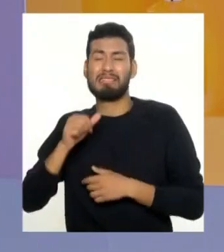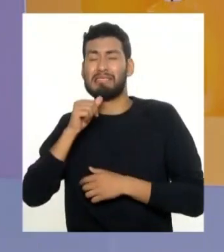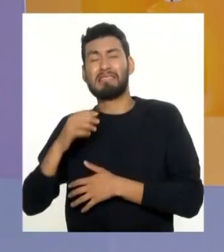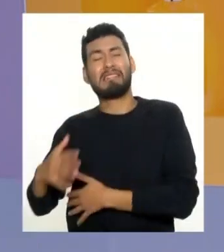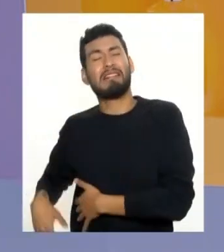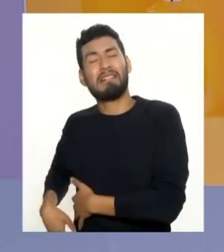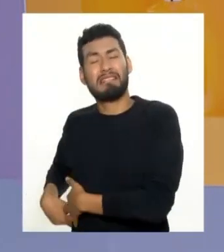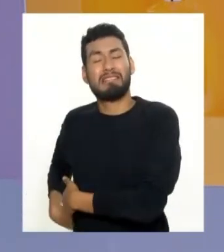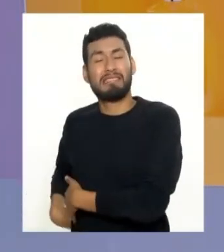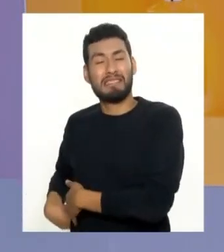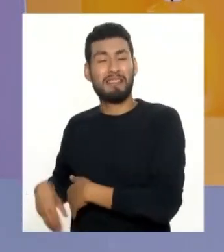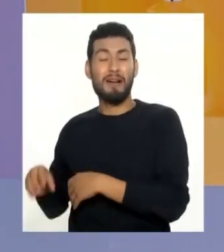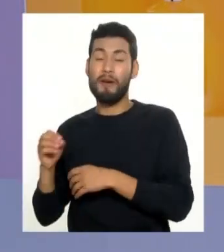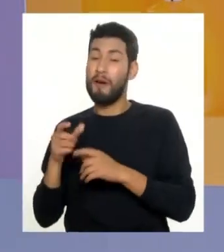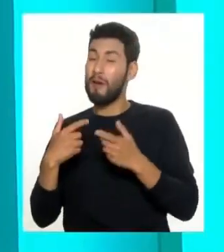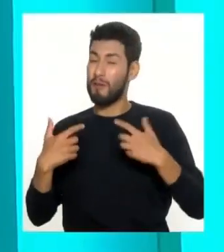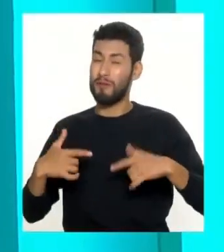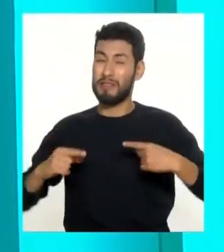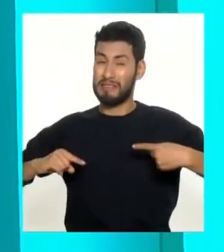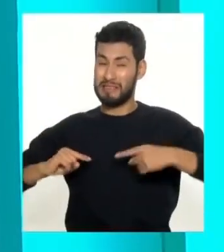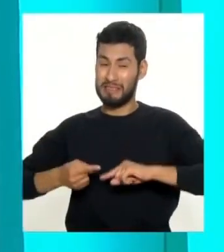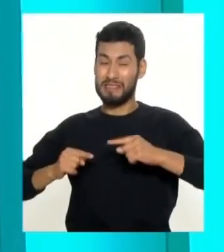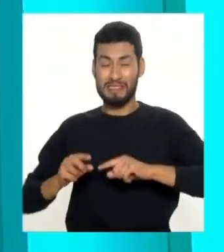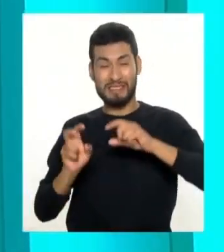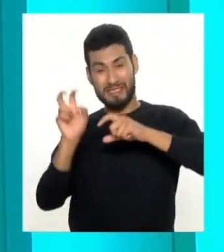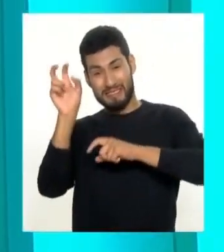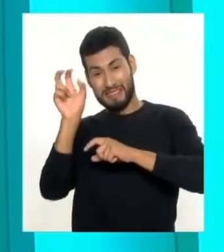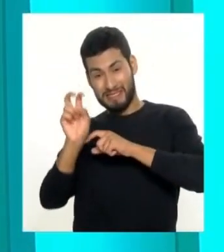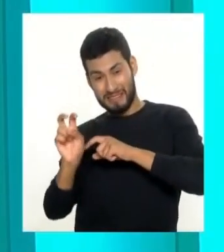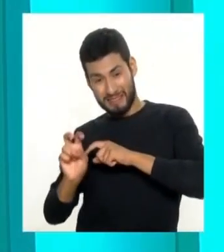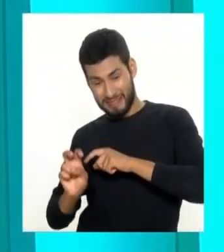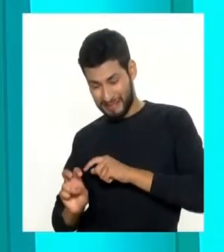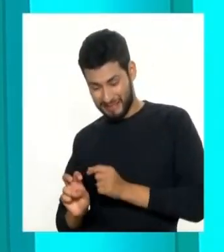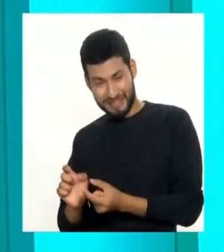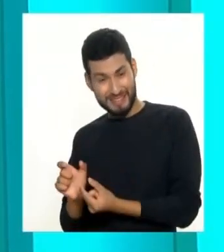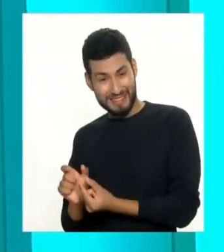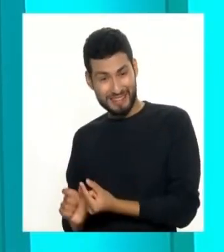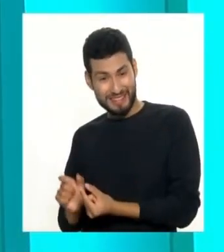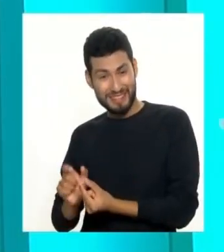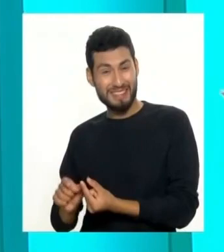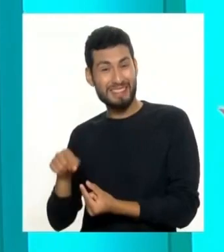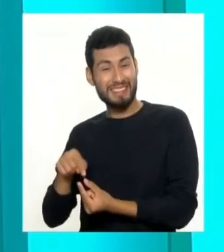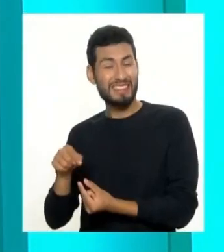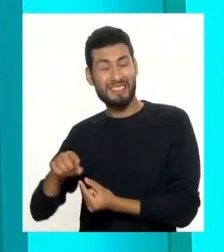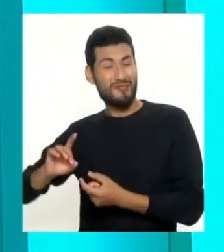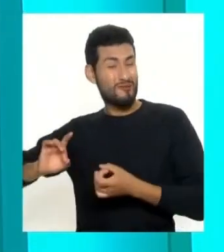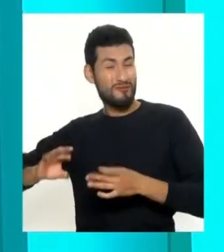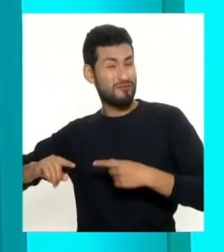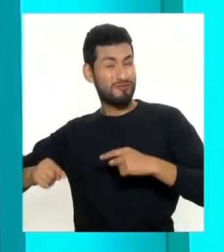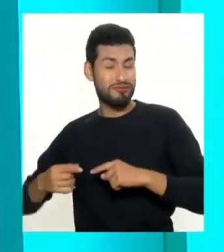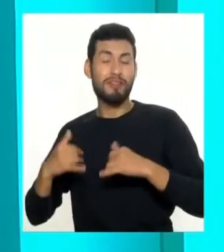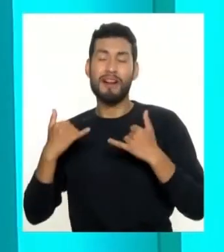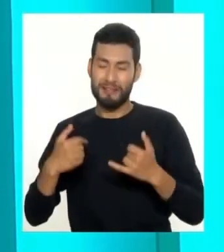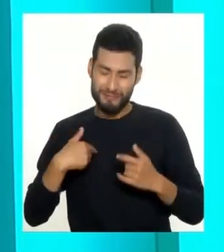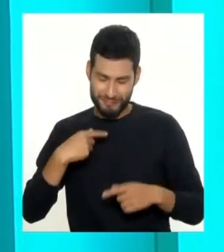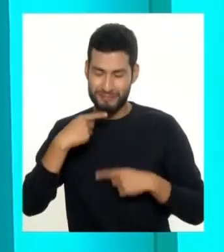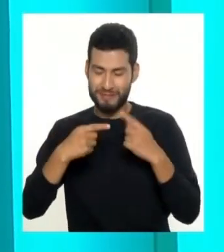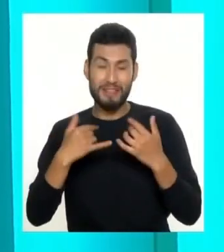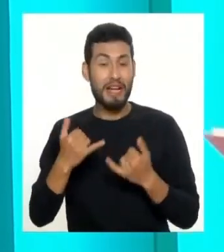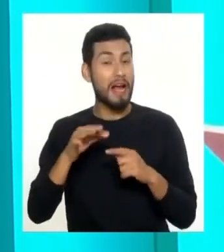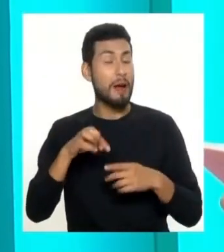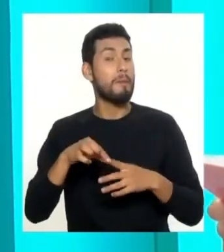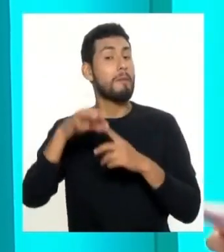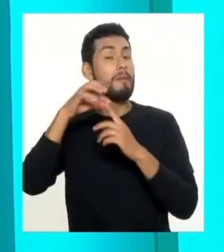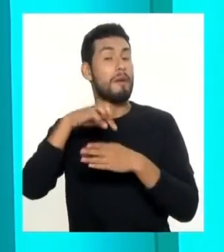por ahí haya una hernia discal. Eso es muy importante. Yo creo que hoy vamos a tener un especialista de primera que va a llevar toda su